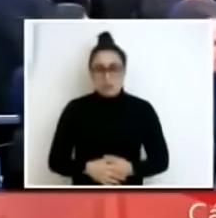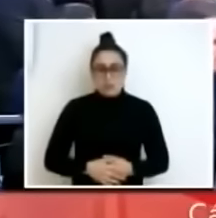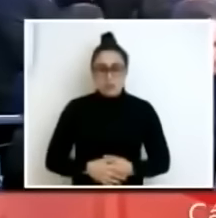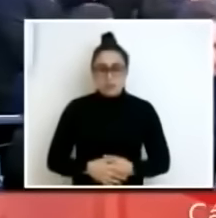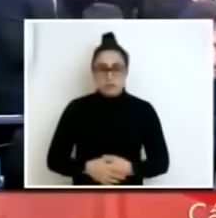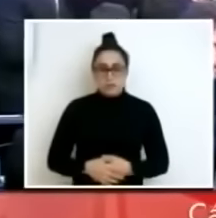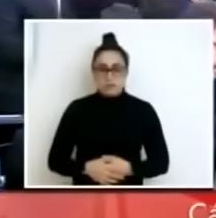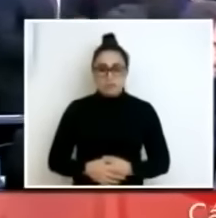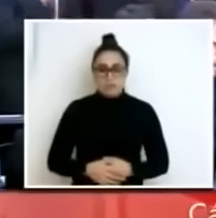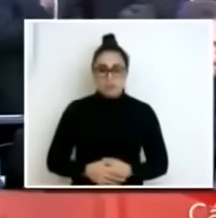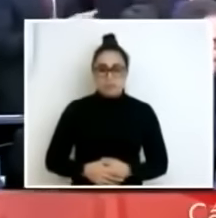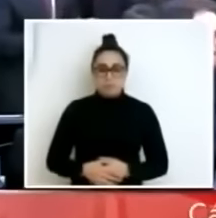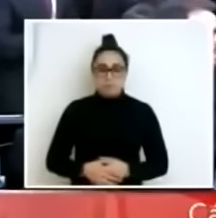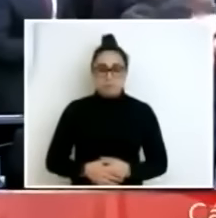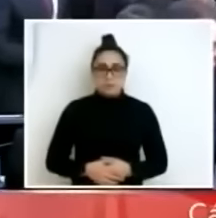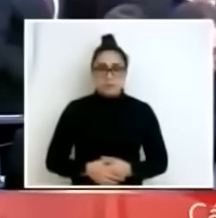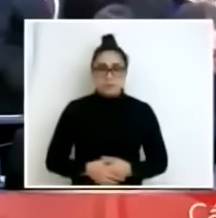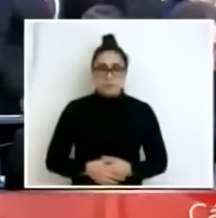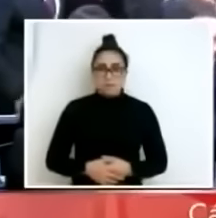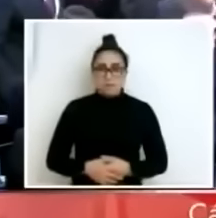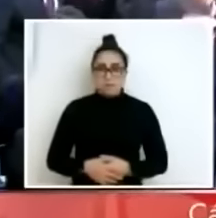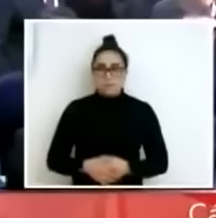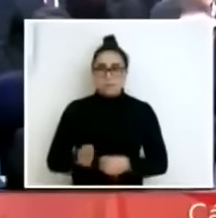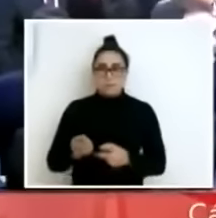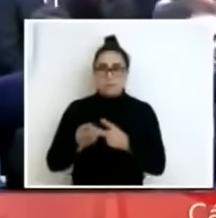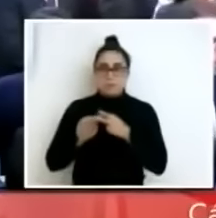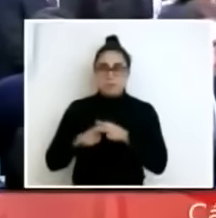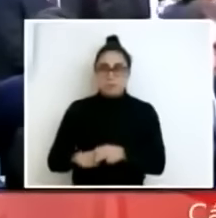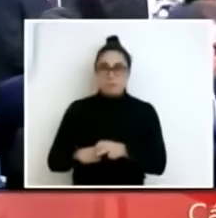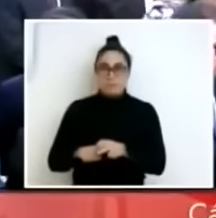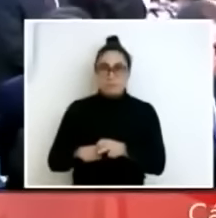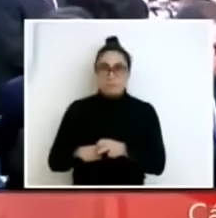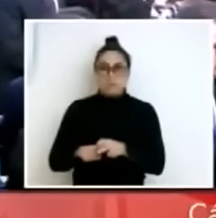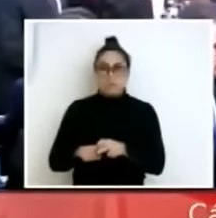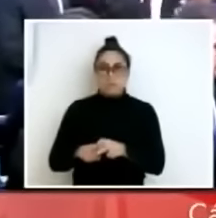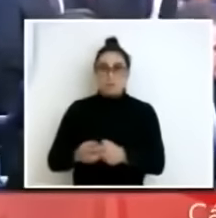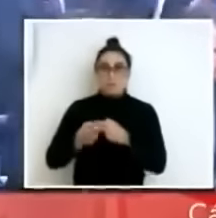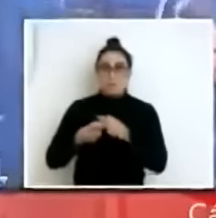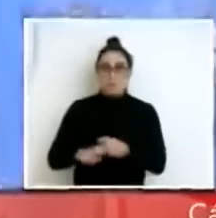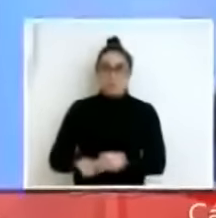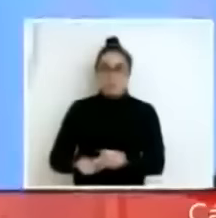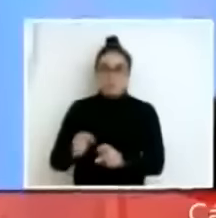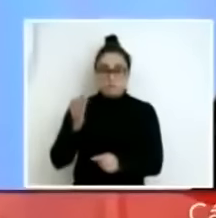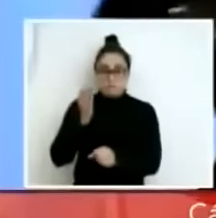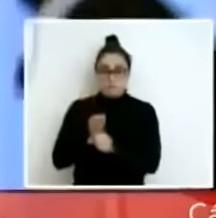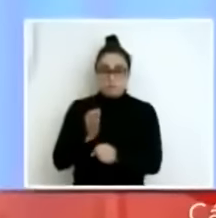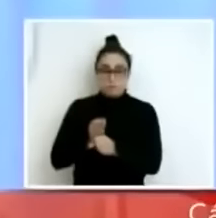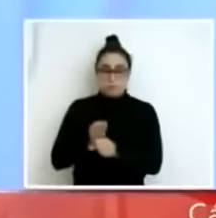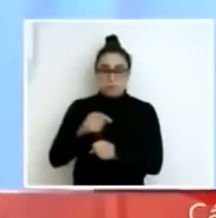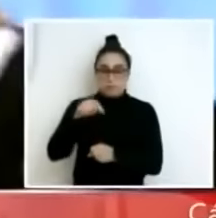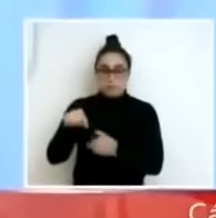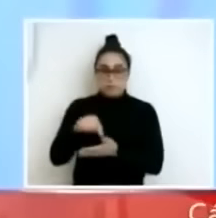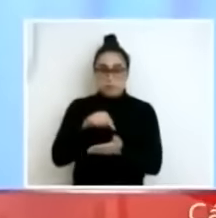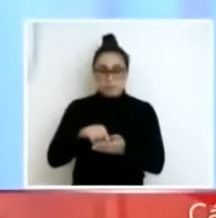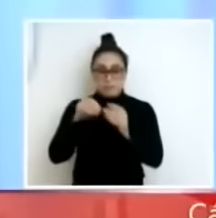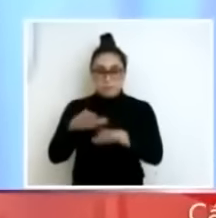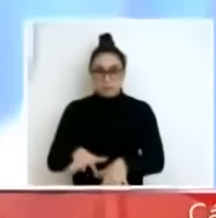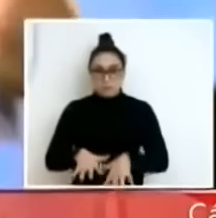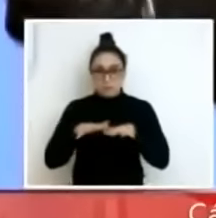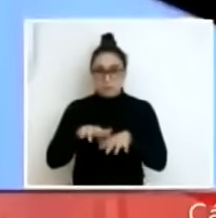votación desde temprano desde temprano y hoy mismo aquí en este salón